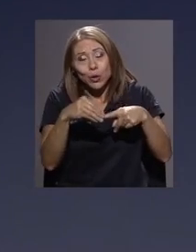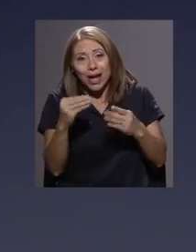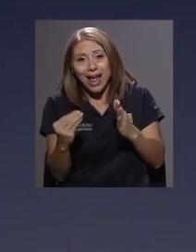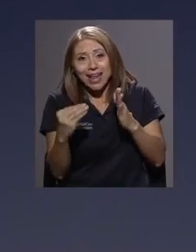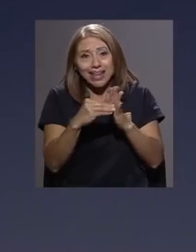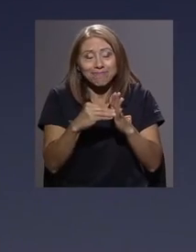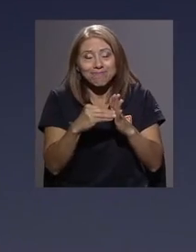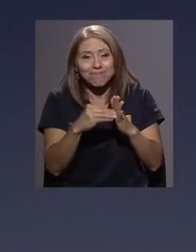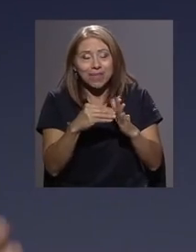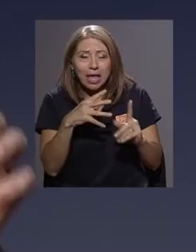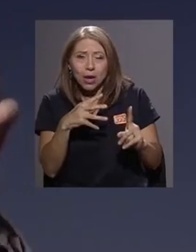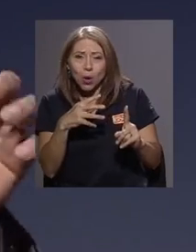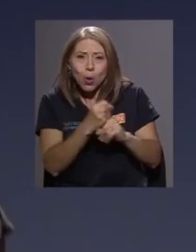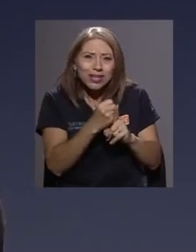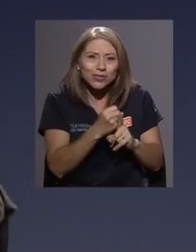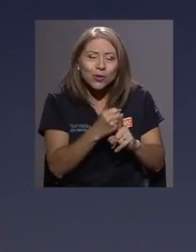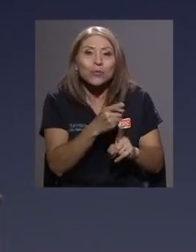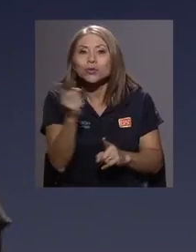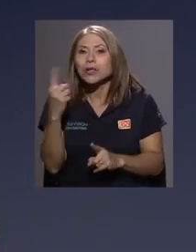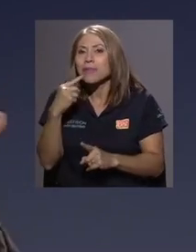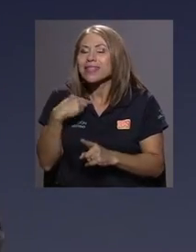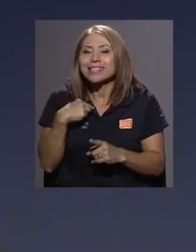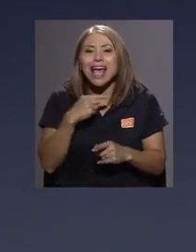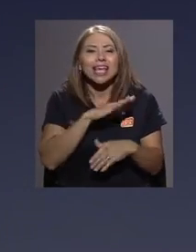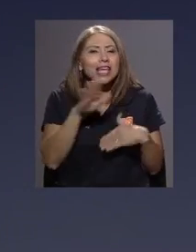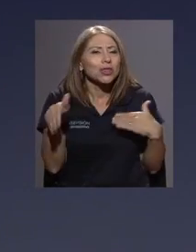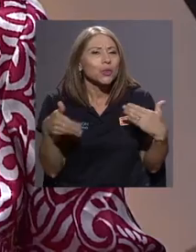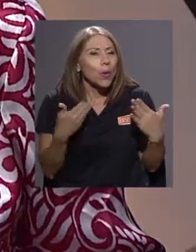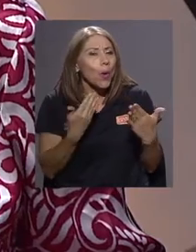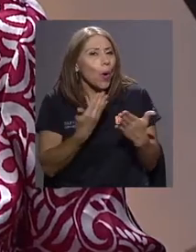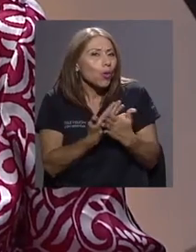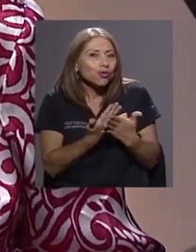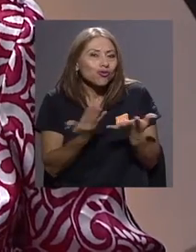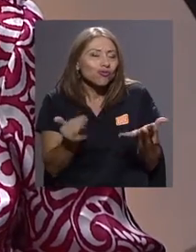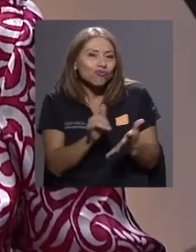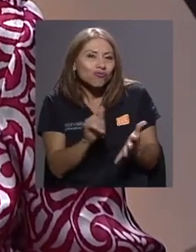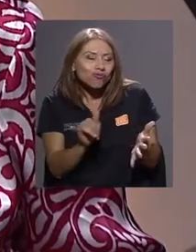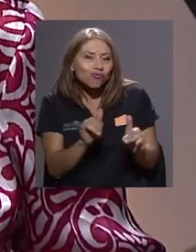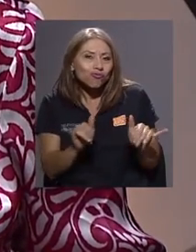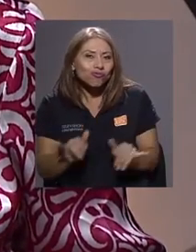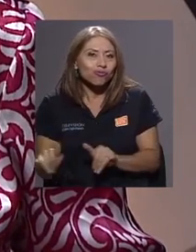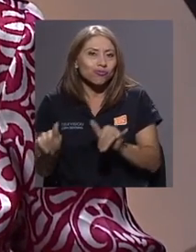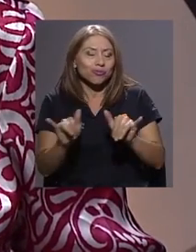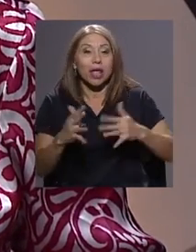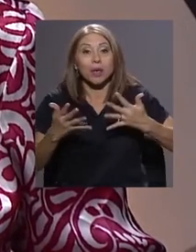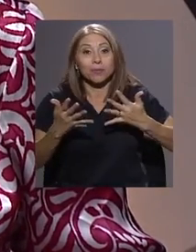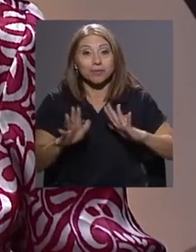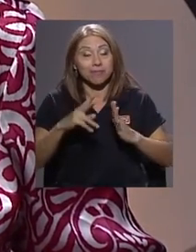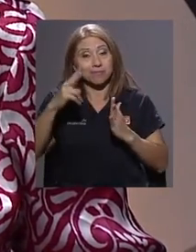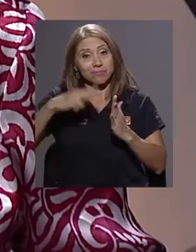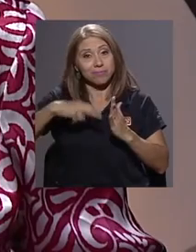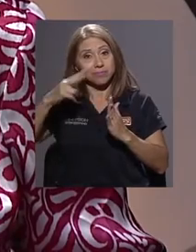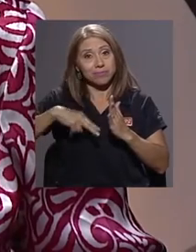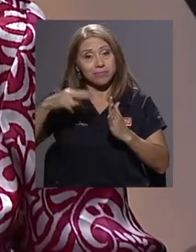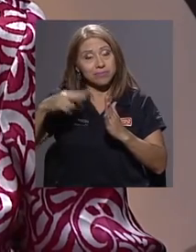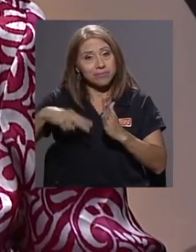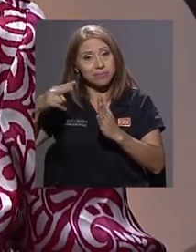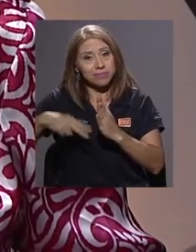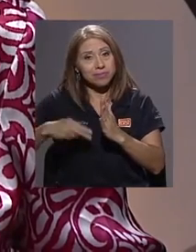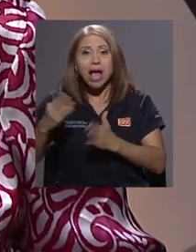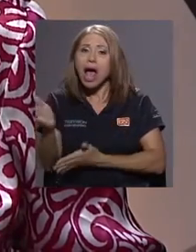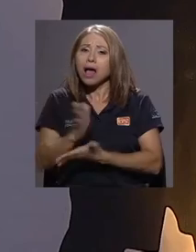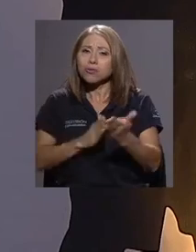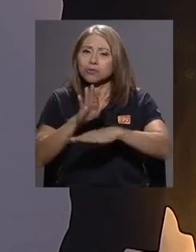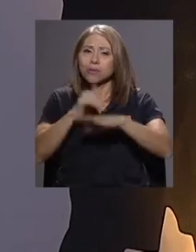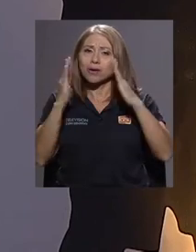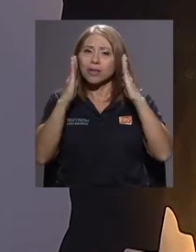conquistó me decía hasta que todos en su dosis propia después de leerlo hay algunos que a mí me llamaron